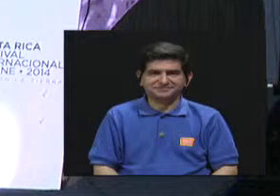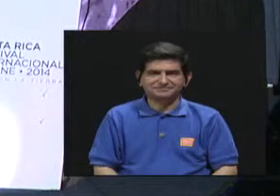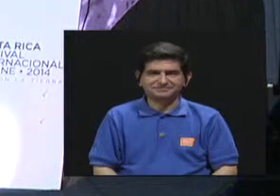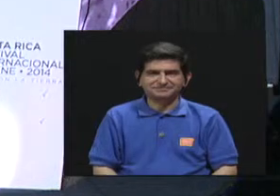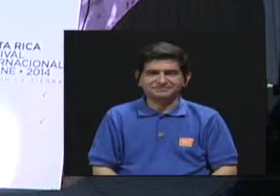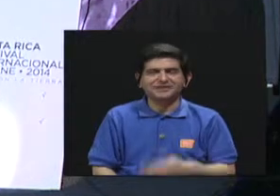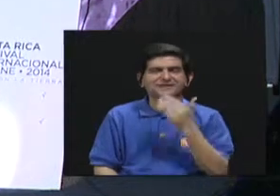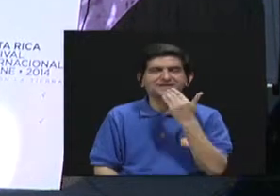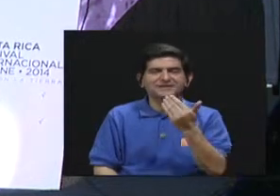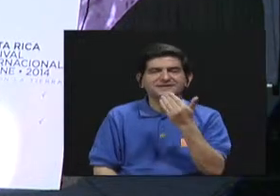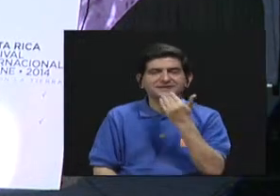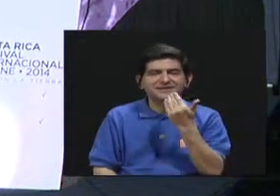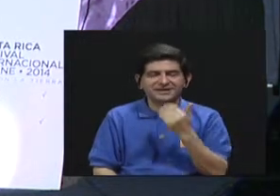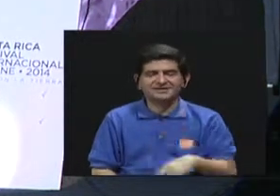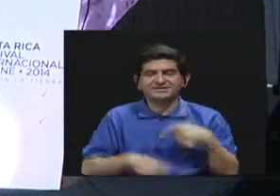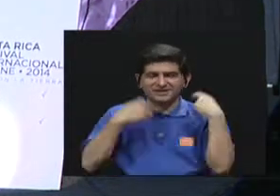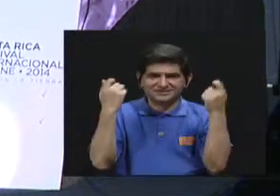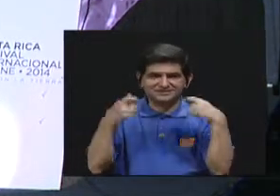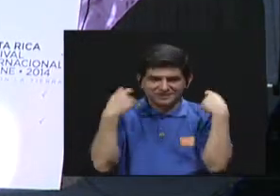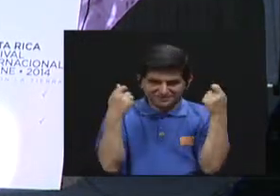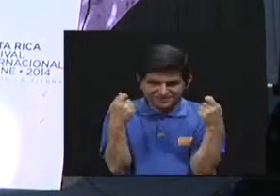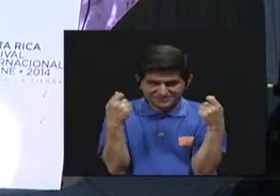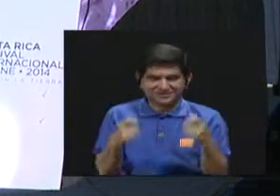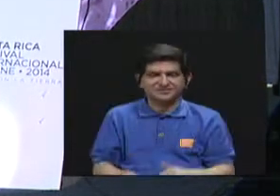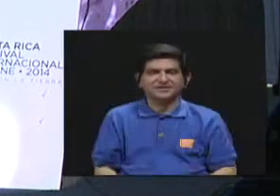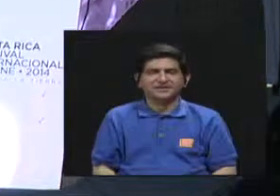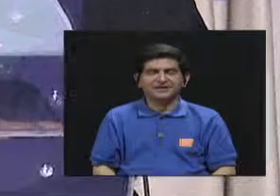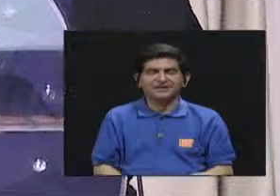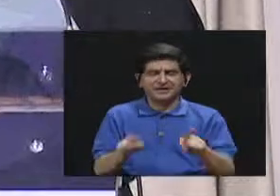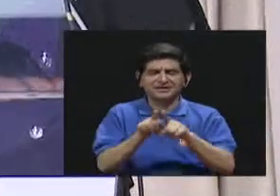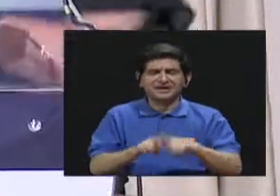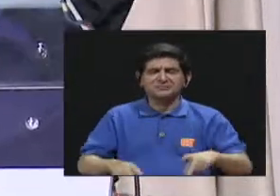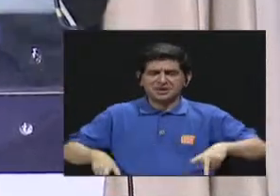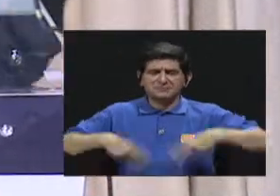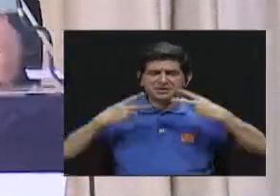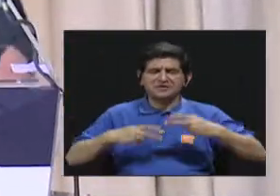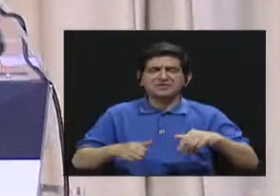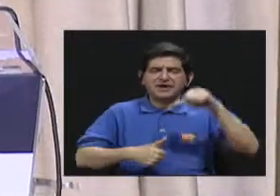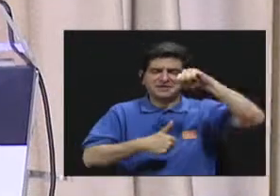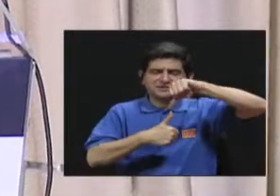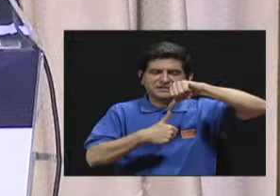Gracias al festival y viva Centroamérica Unida.